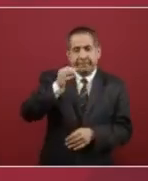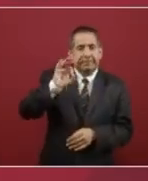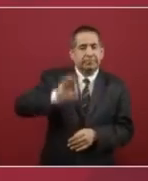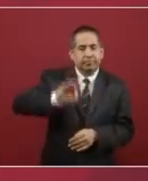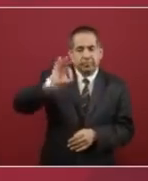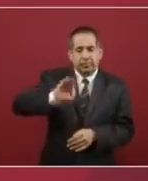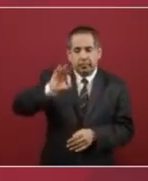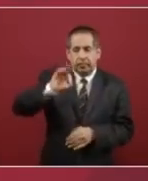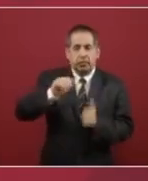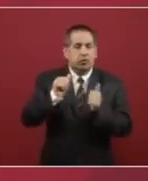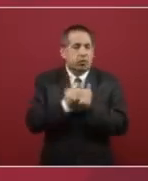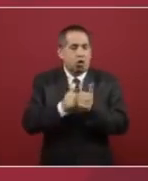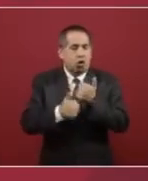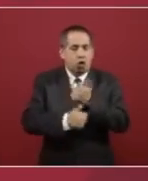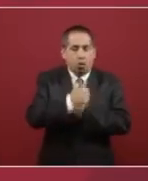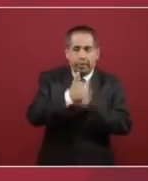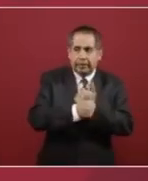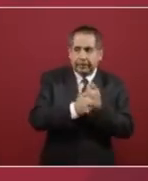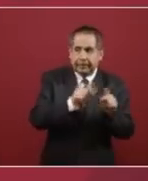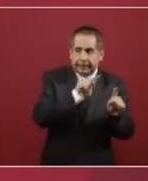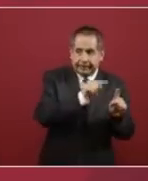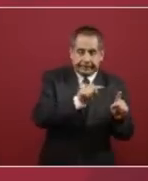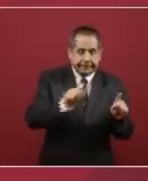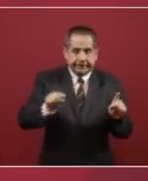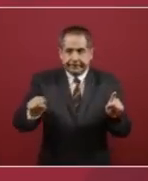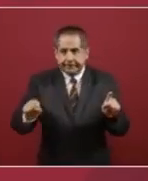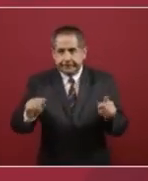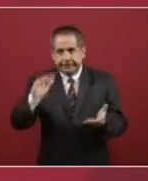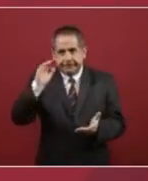con competencia,